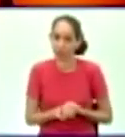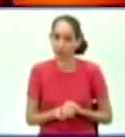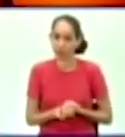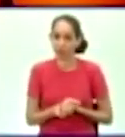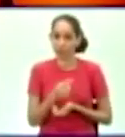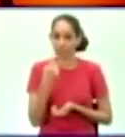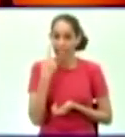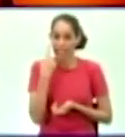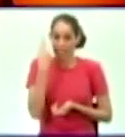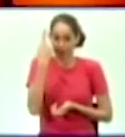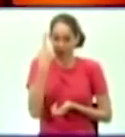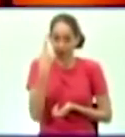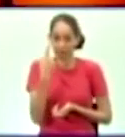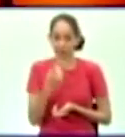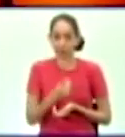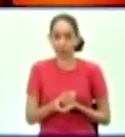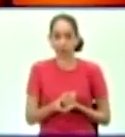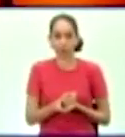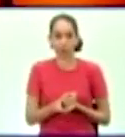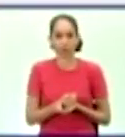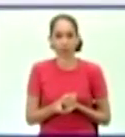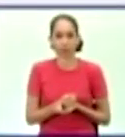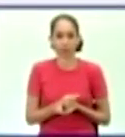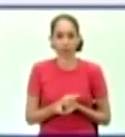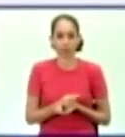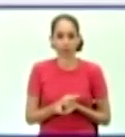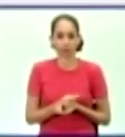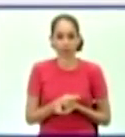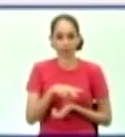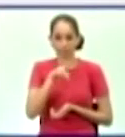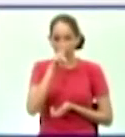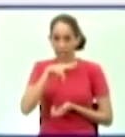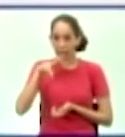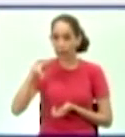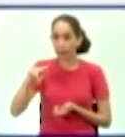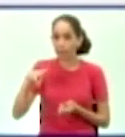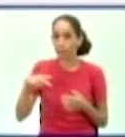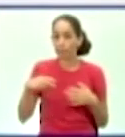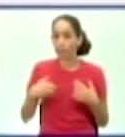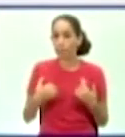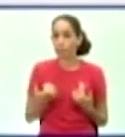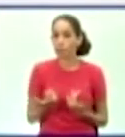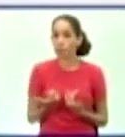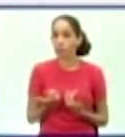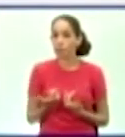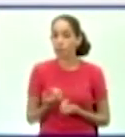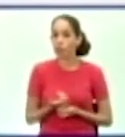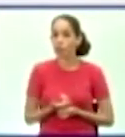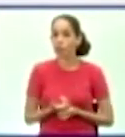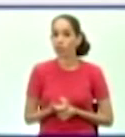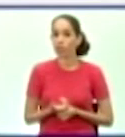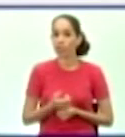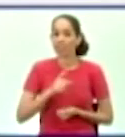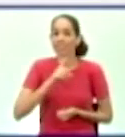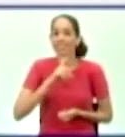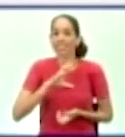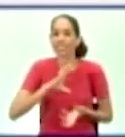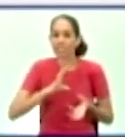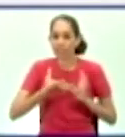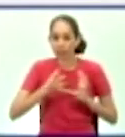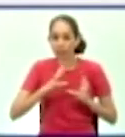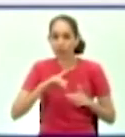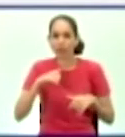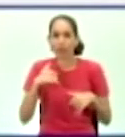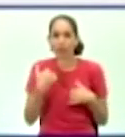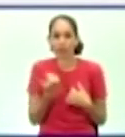el primer caso, sería buscar cuál es el otro lado que forma parte del